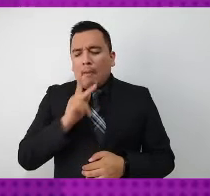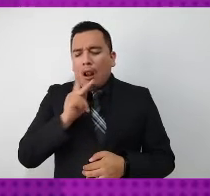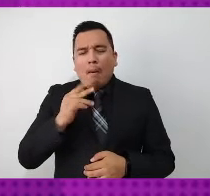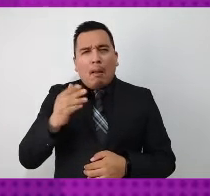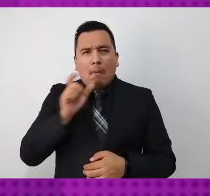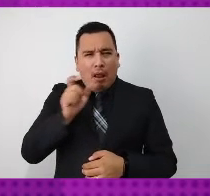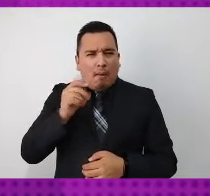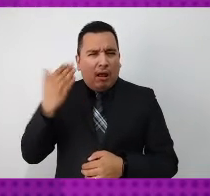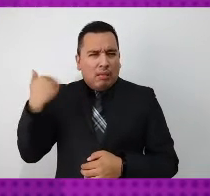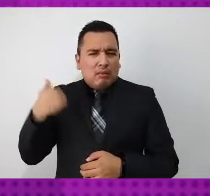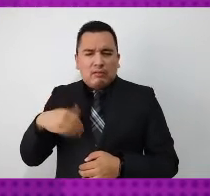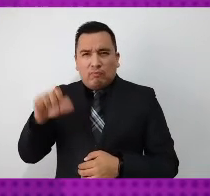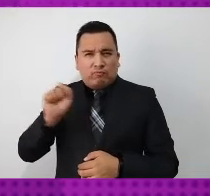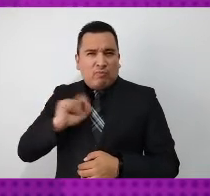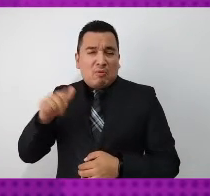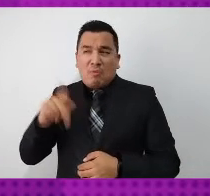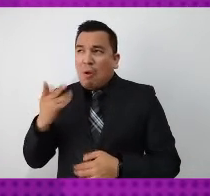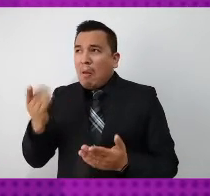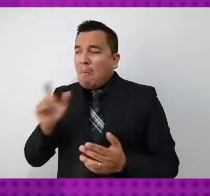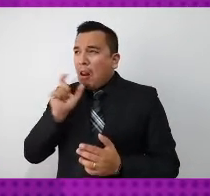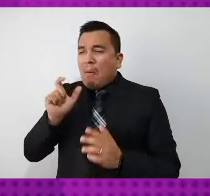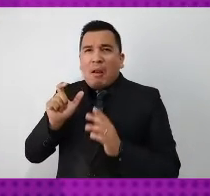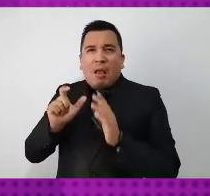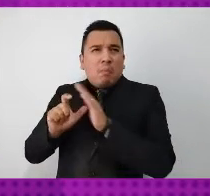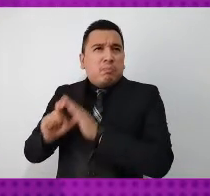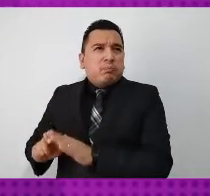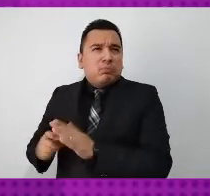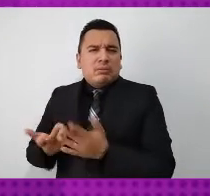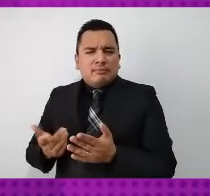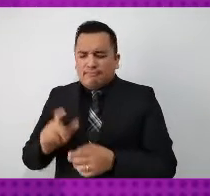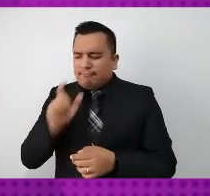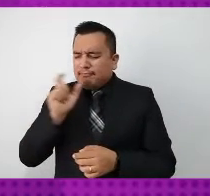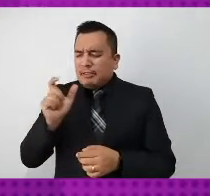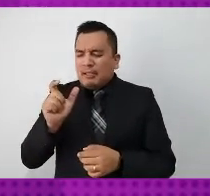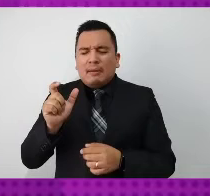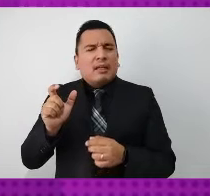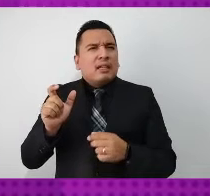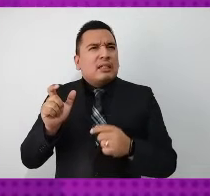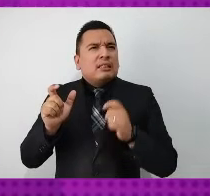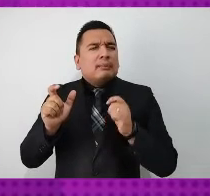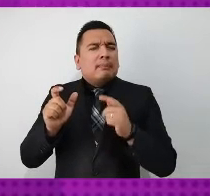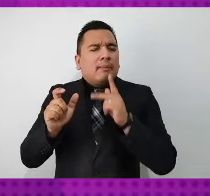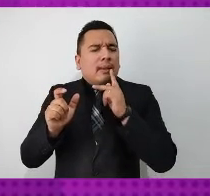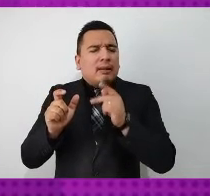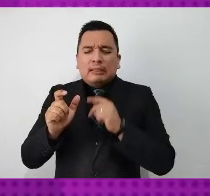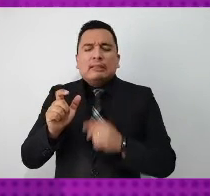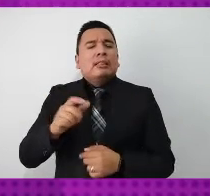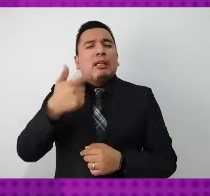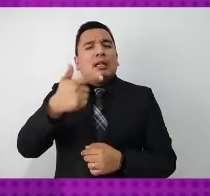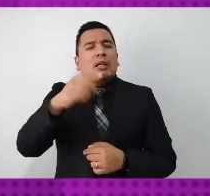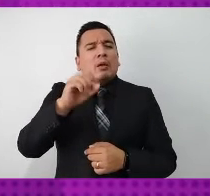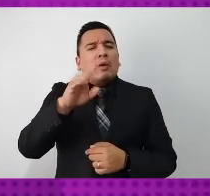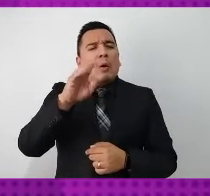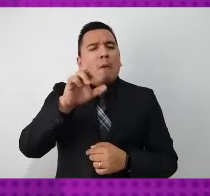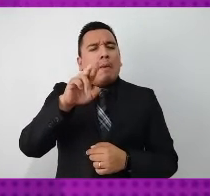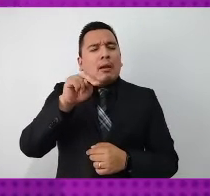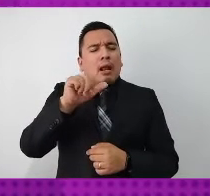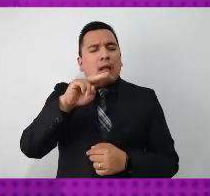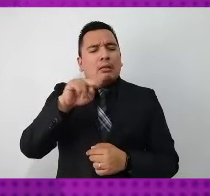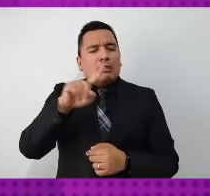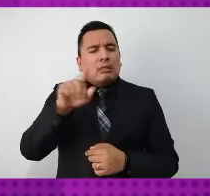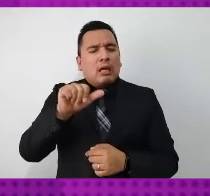estamos haciendo ahora que la gobernanza y la gobernanza pues estamos incluidos absolutamente todos